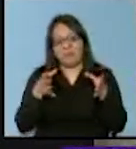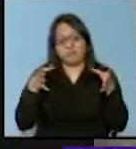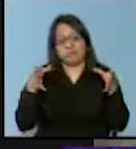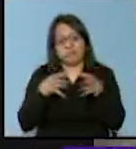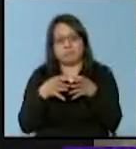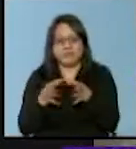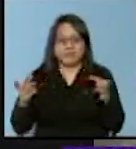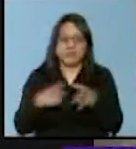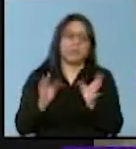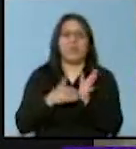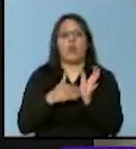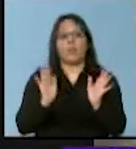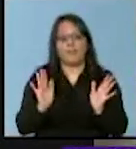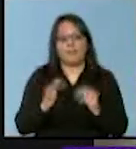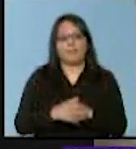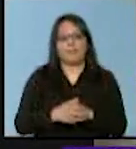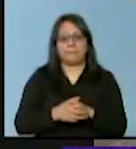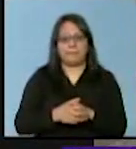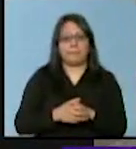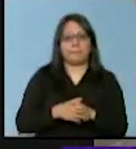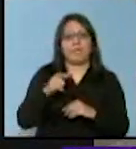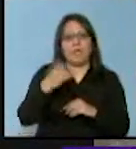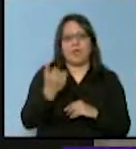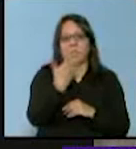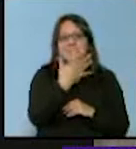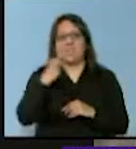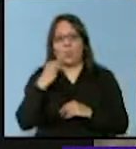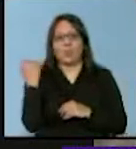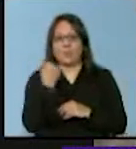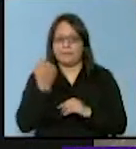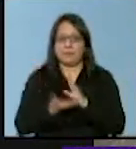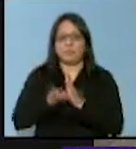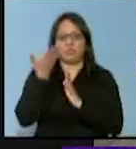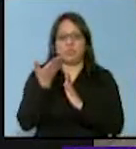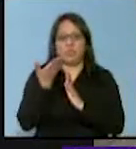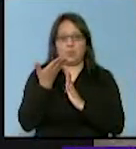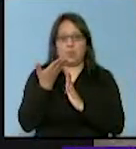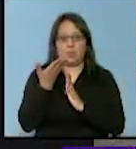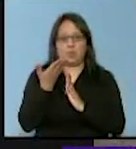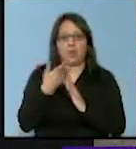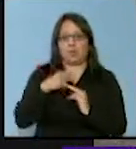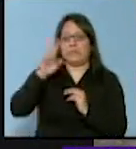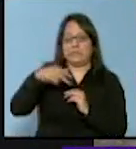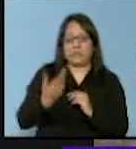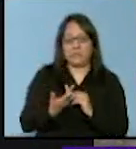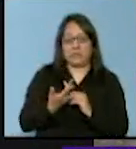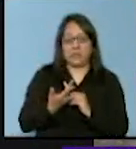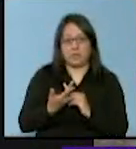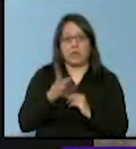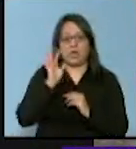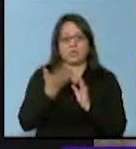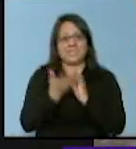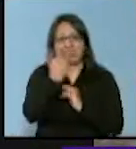Sí, también se fue. ¿Cuánto subió? 50 pesos más o menos. Claro, 50 pesos más de lo que